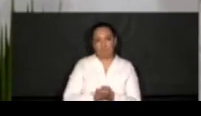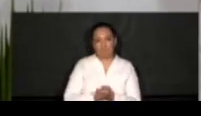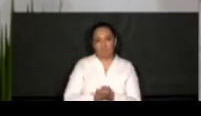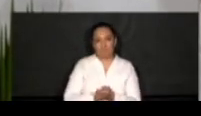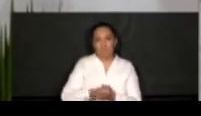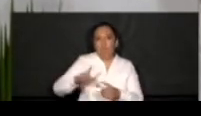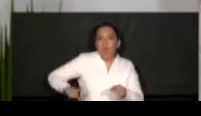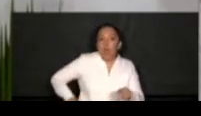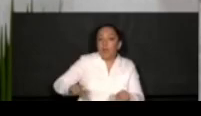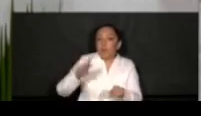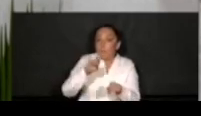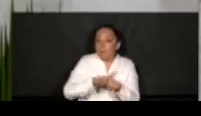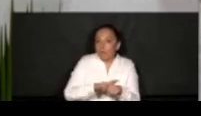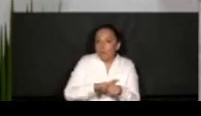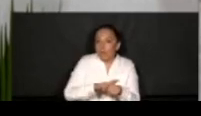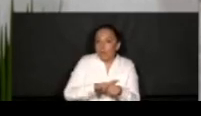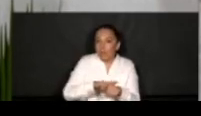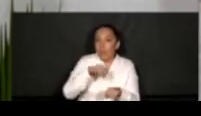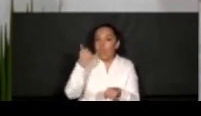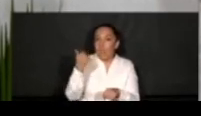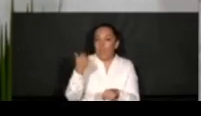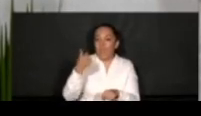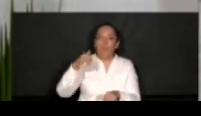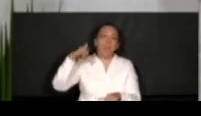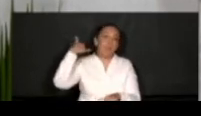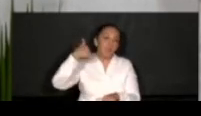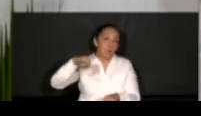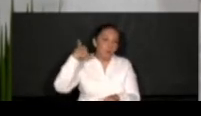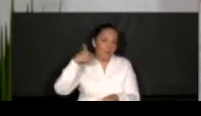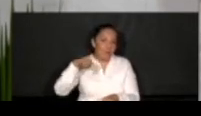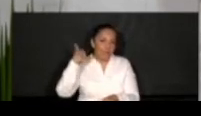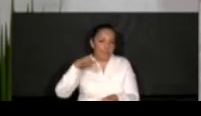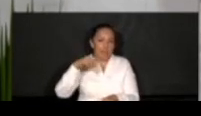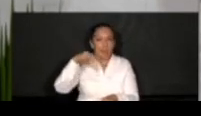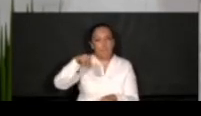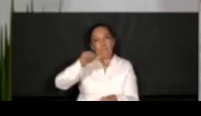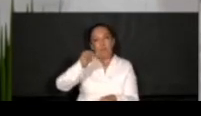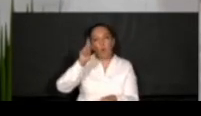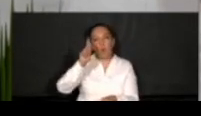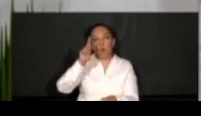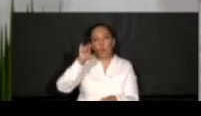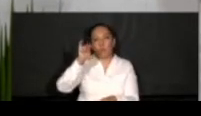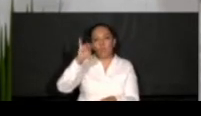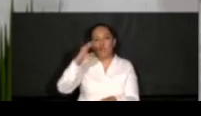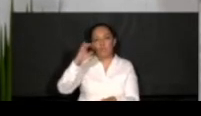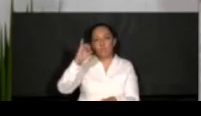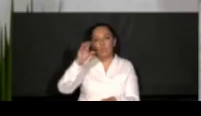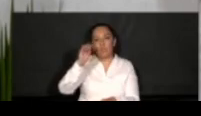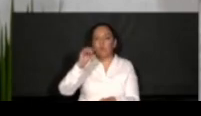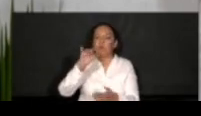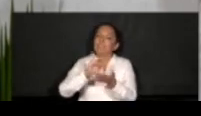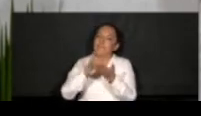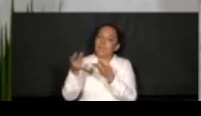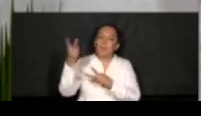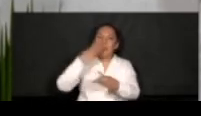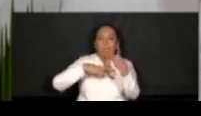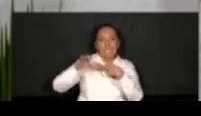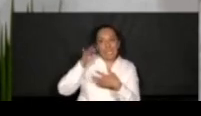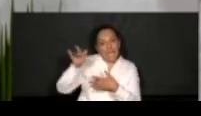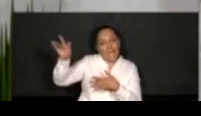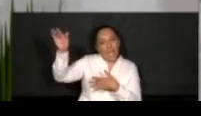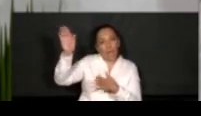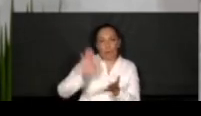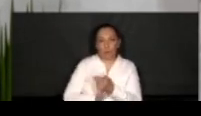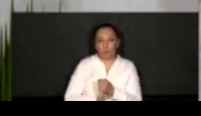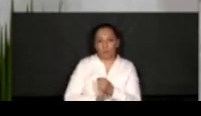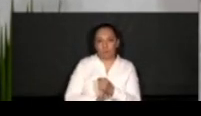Al gobernador de Yucatán, Mauricio Vila Dosal, gracias, Mauricio, por venir desde Yucatán.